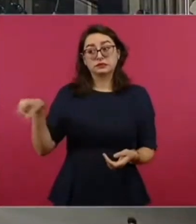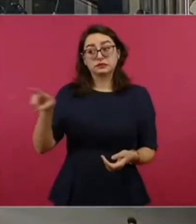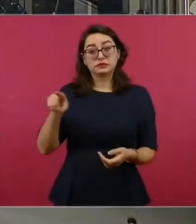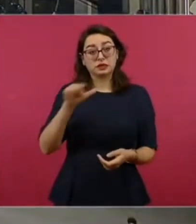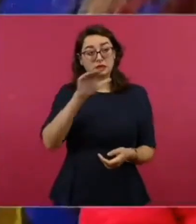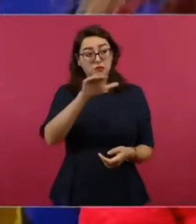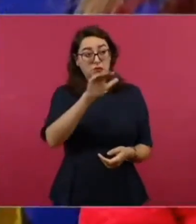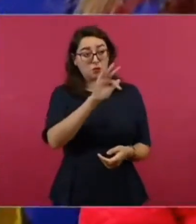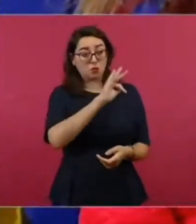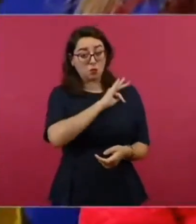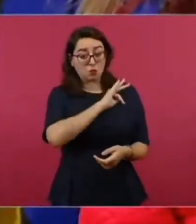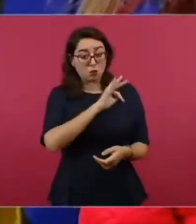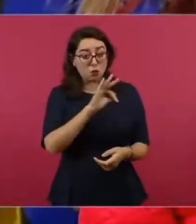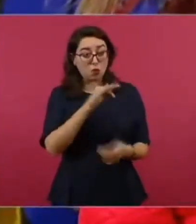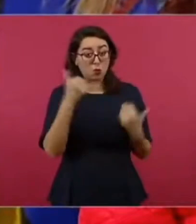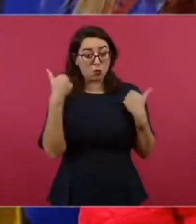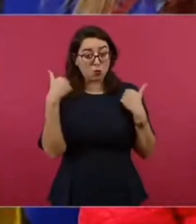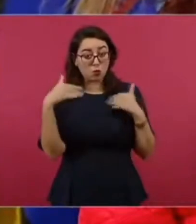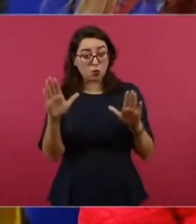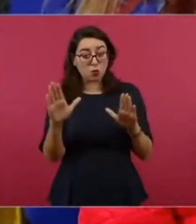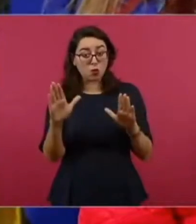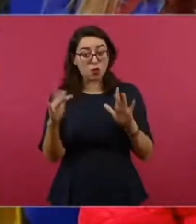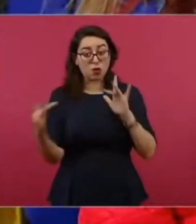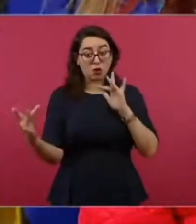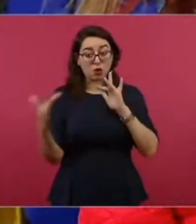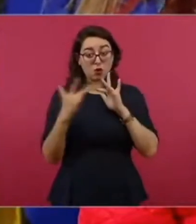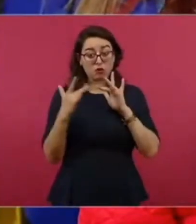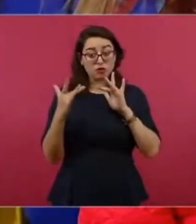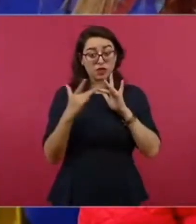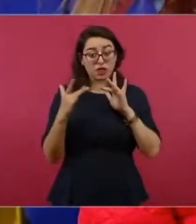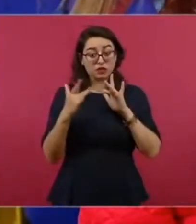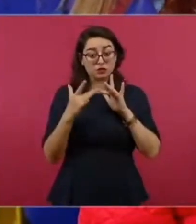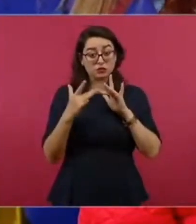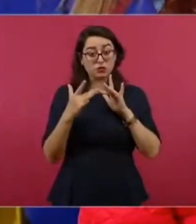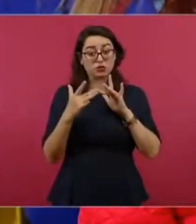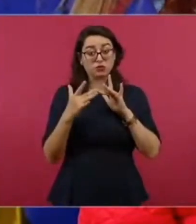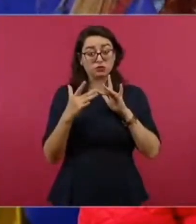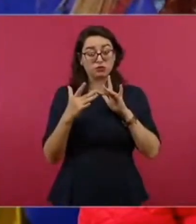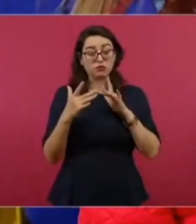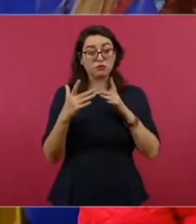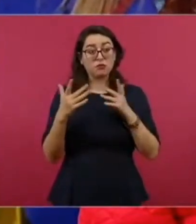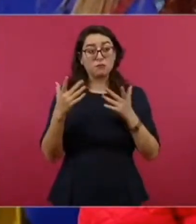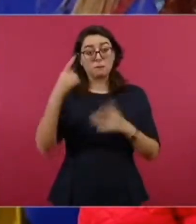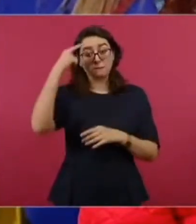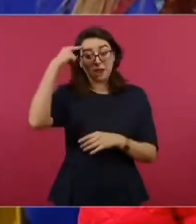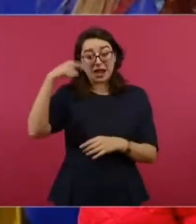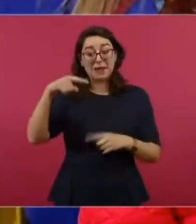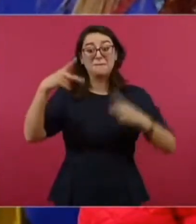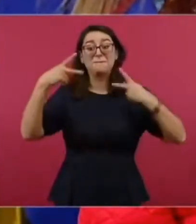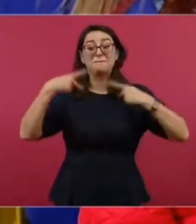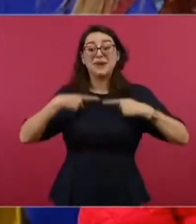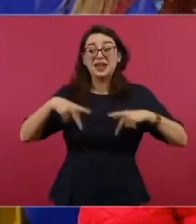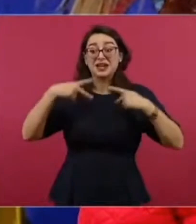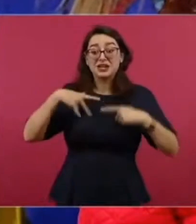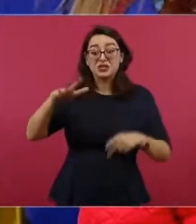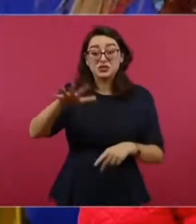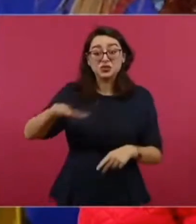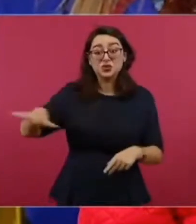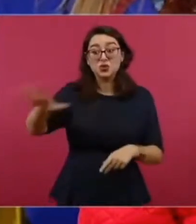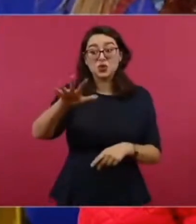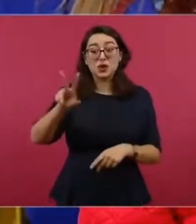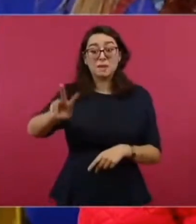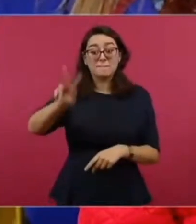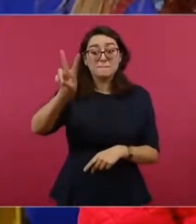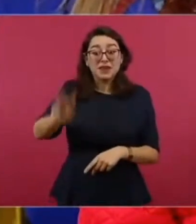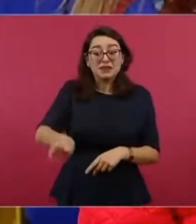estas personas se pongan en contacto con conmigo para que yo les pueda canalizar con las personas que verdaderamente con el señor